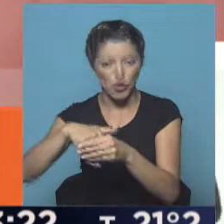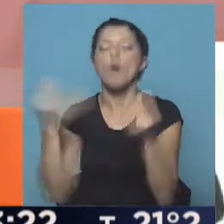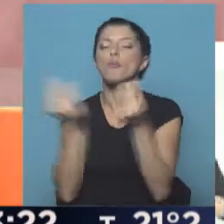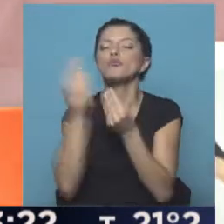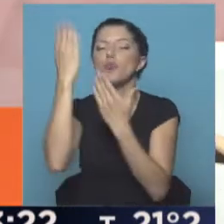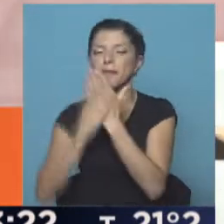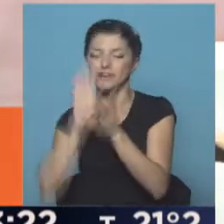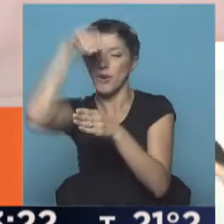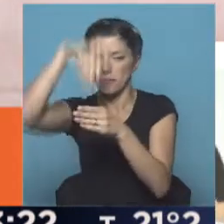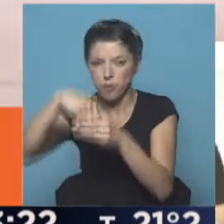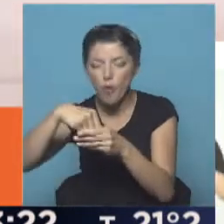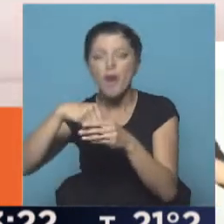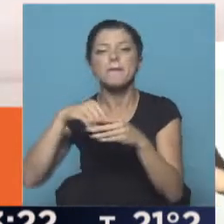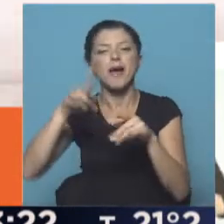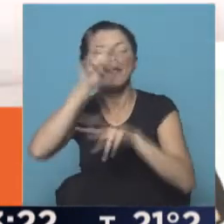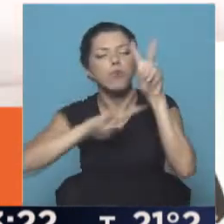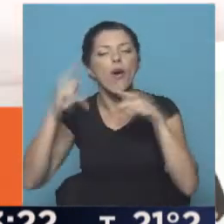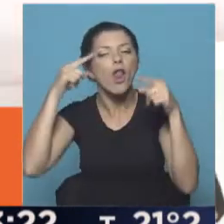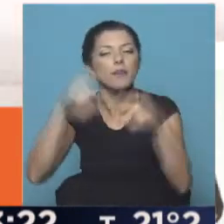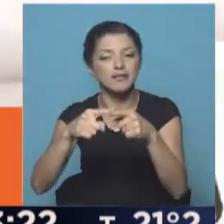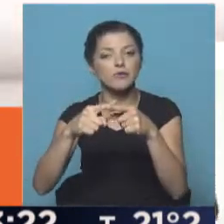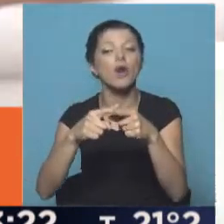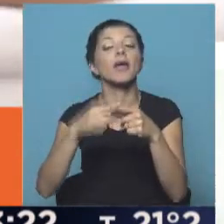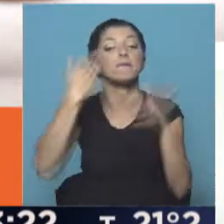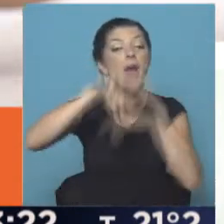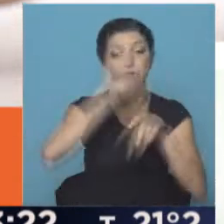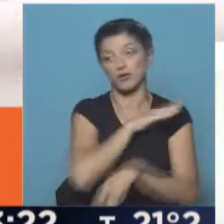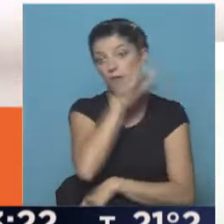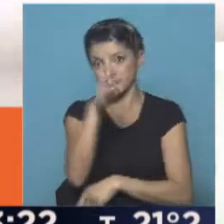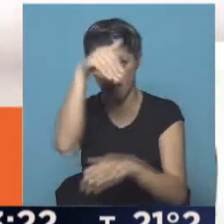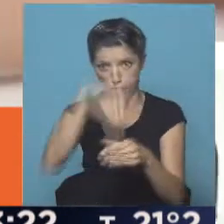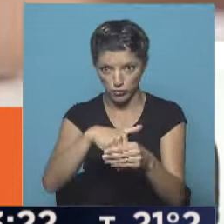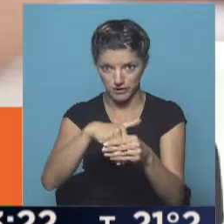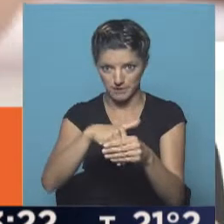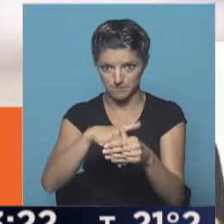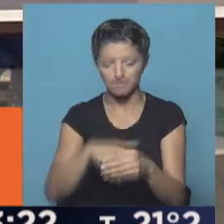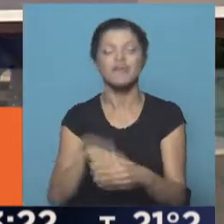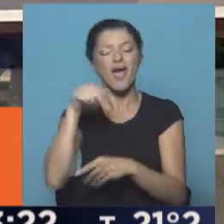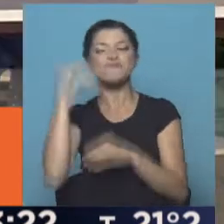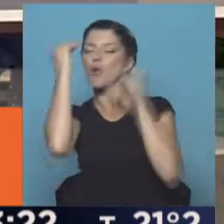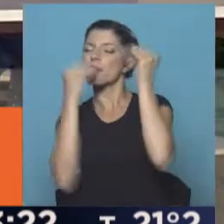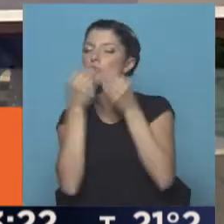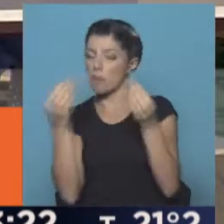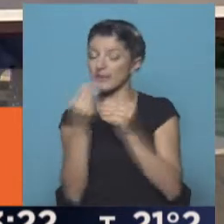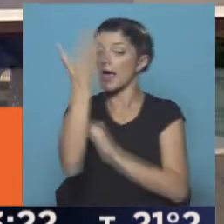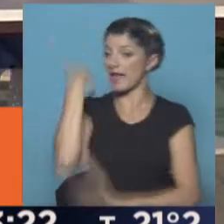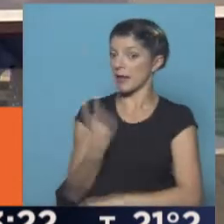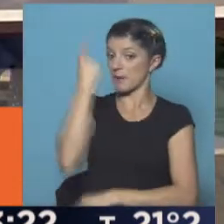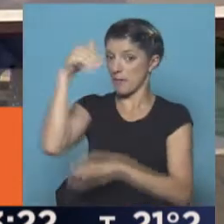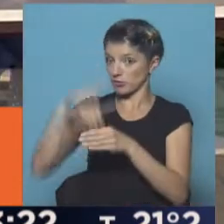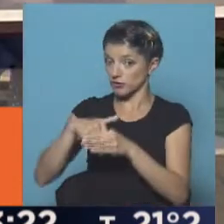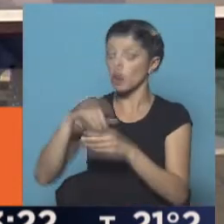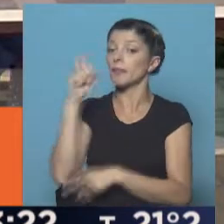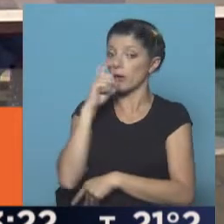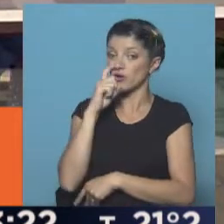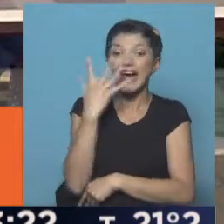para disminuir la abstención. Yo sí voto. La preocupación es fundada. En las primarias de junio concurrió a votar solo